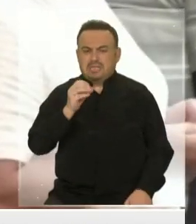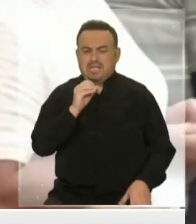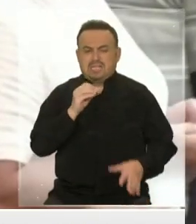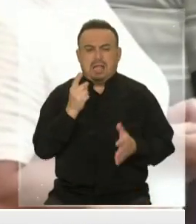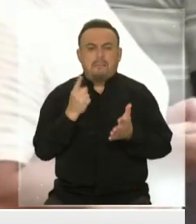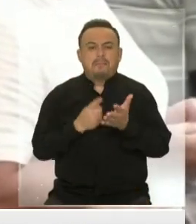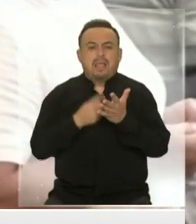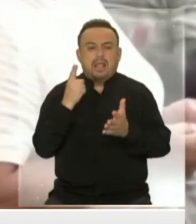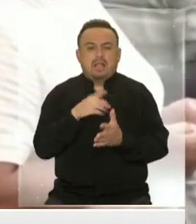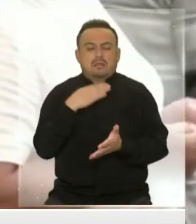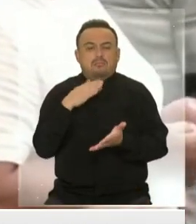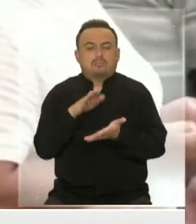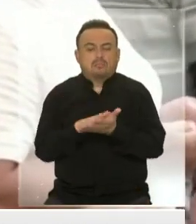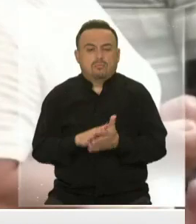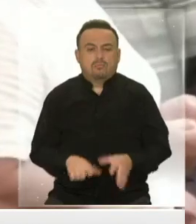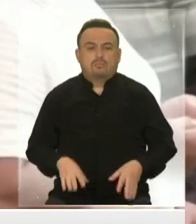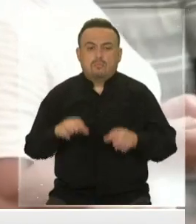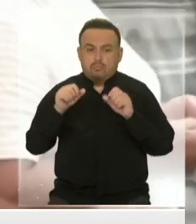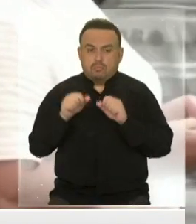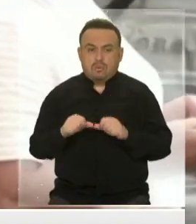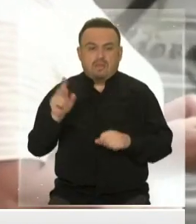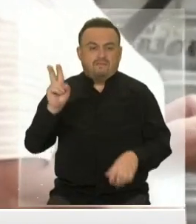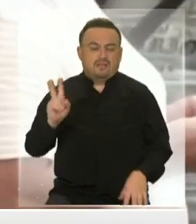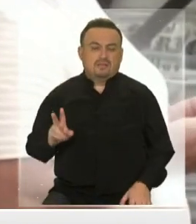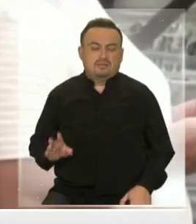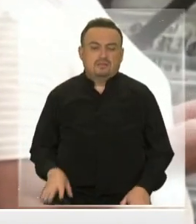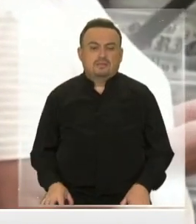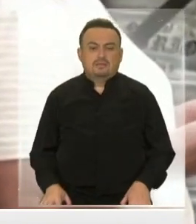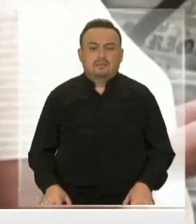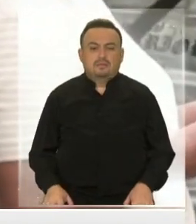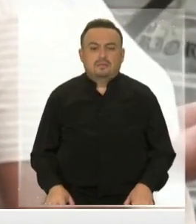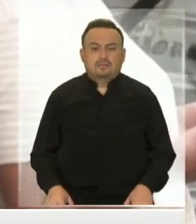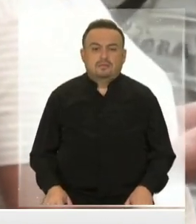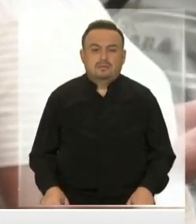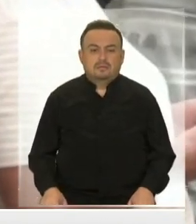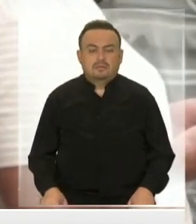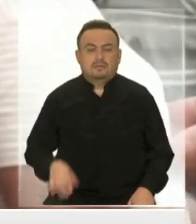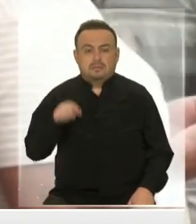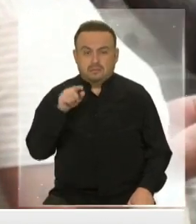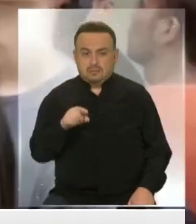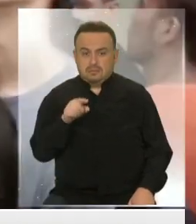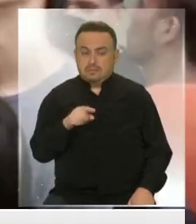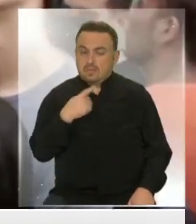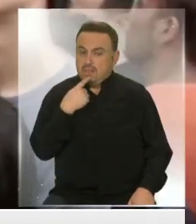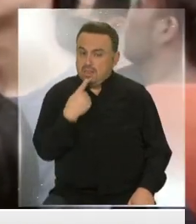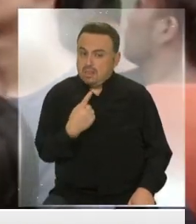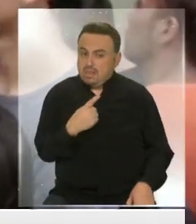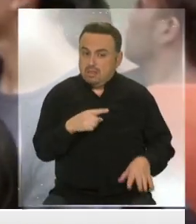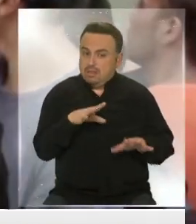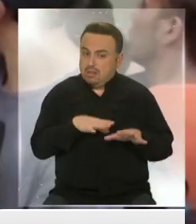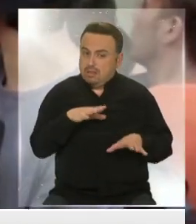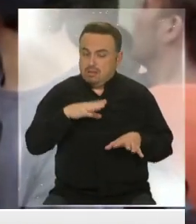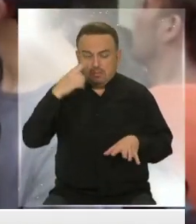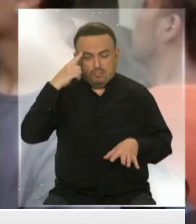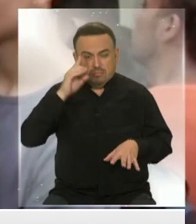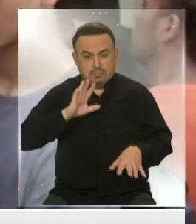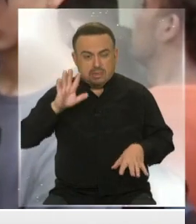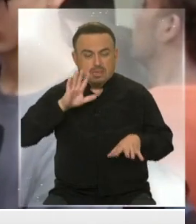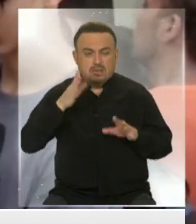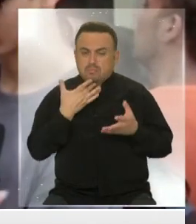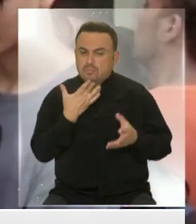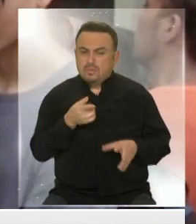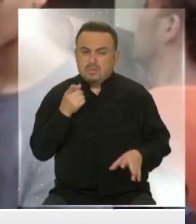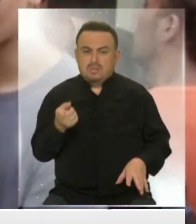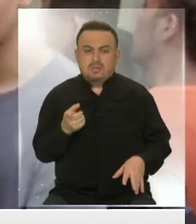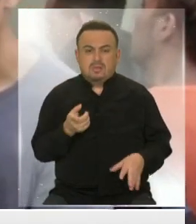estimación conservadora que podría ser de al menos 30 mil decesos una proyección de esta pandemia las razones